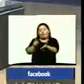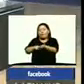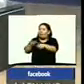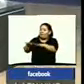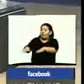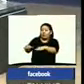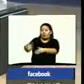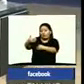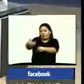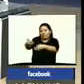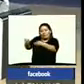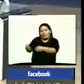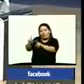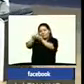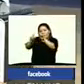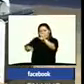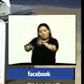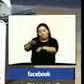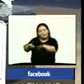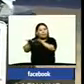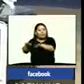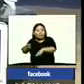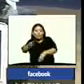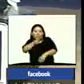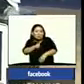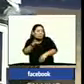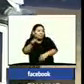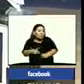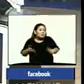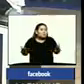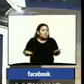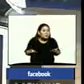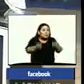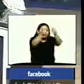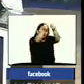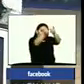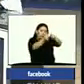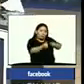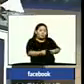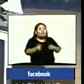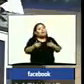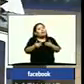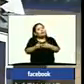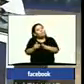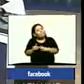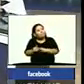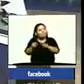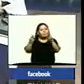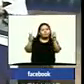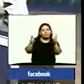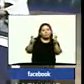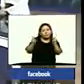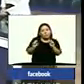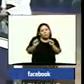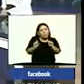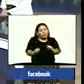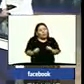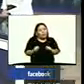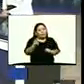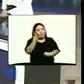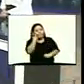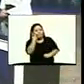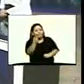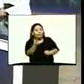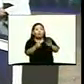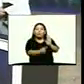redacción por informarnos y darnos el dato de lo que está ocurriendo con el presupuesto. Pero hay escenarios que se pueden ya prever con la